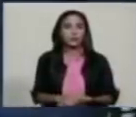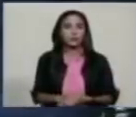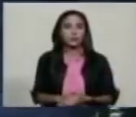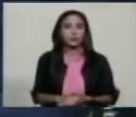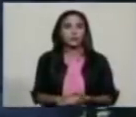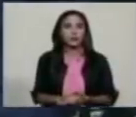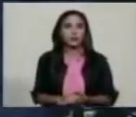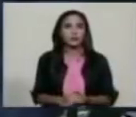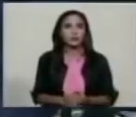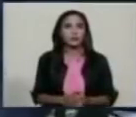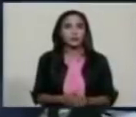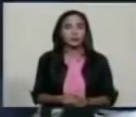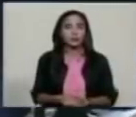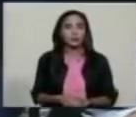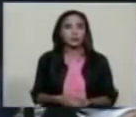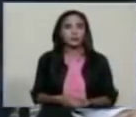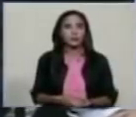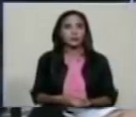Inmensas ganancias.